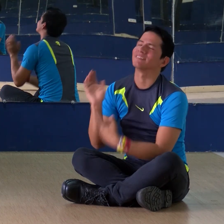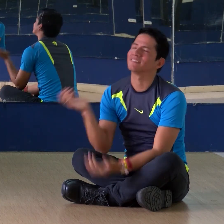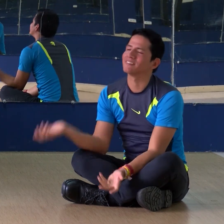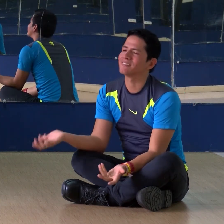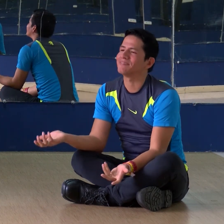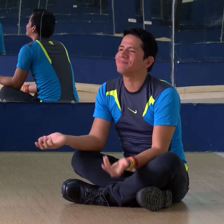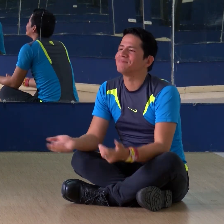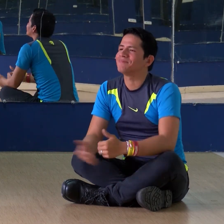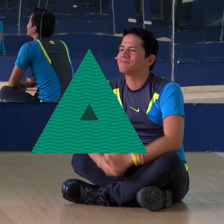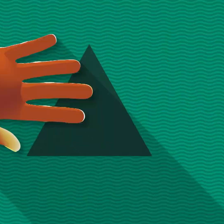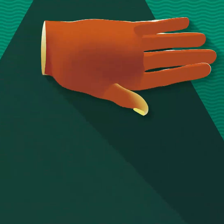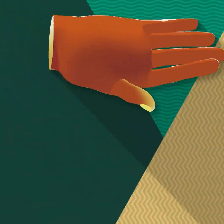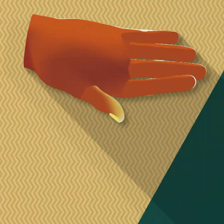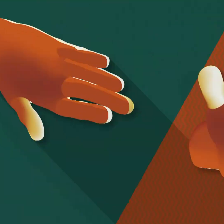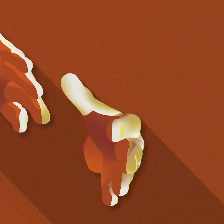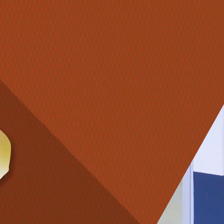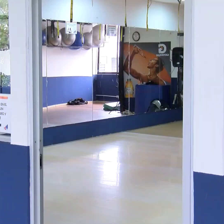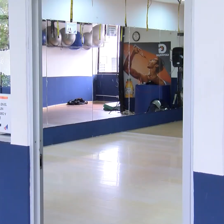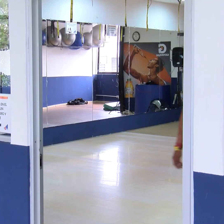una identidad que defender.